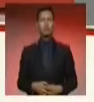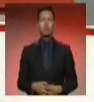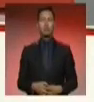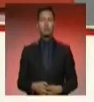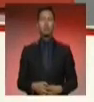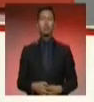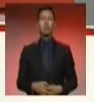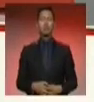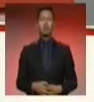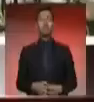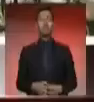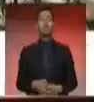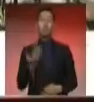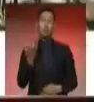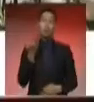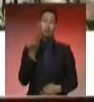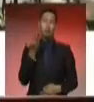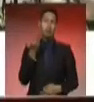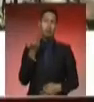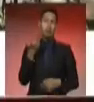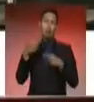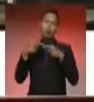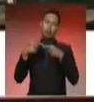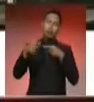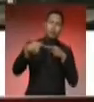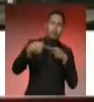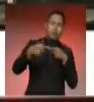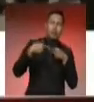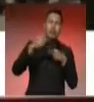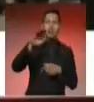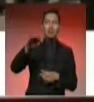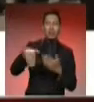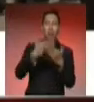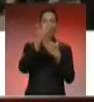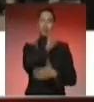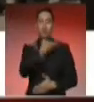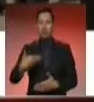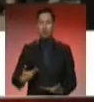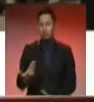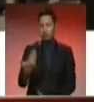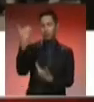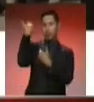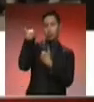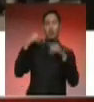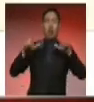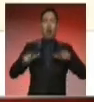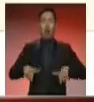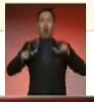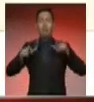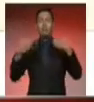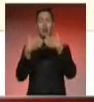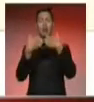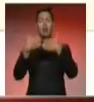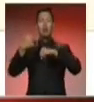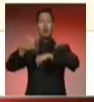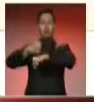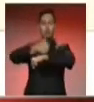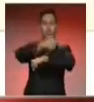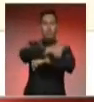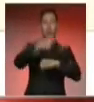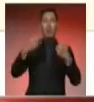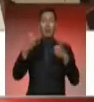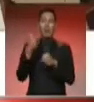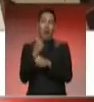Cuando faltan pocos días para la toma de posesión del nuevo presidente de la República, Lenín Moreno, su equipo de trabajo va tomando forma.